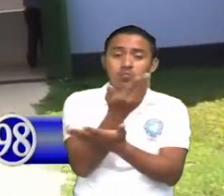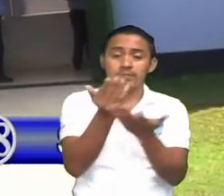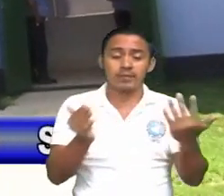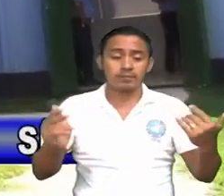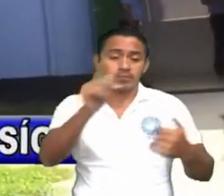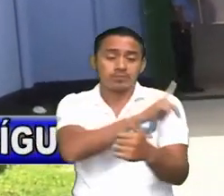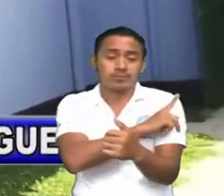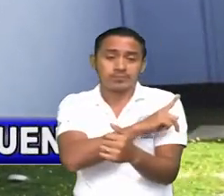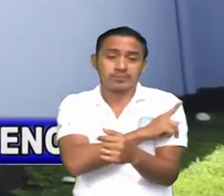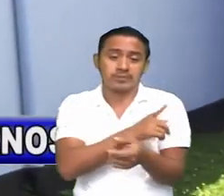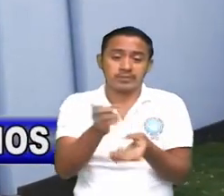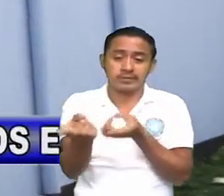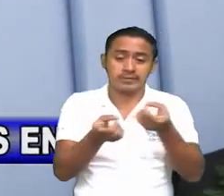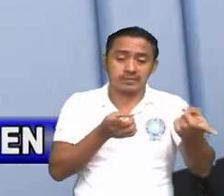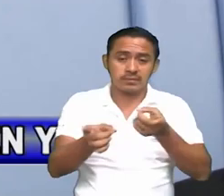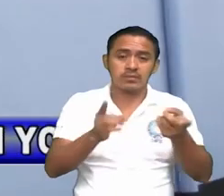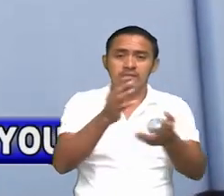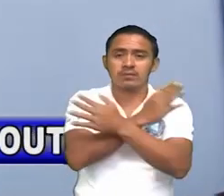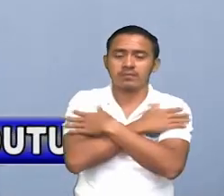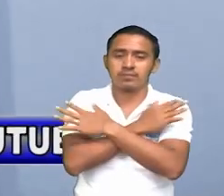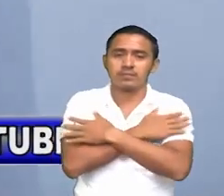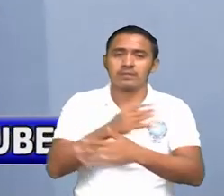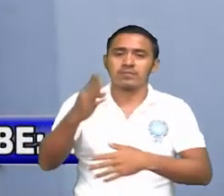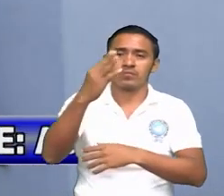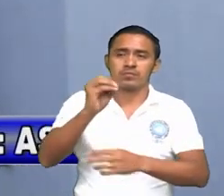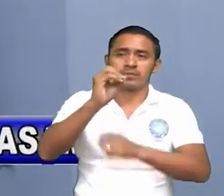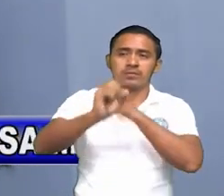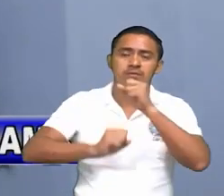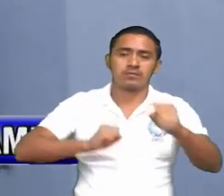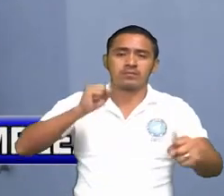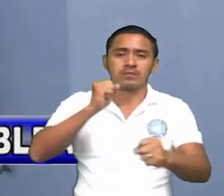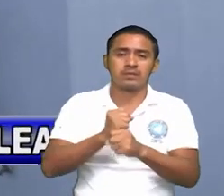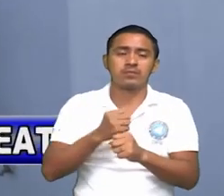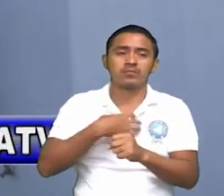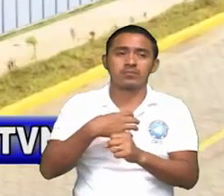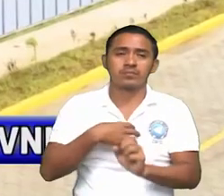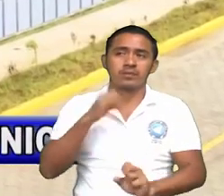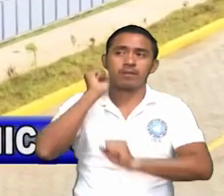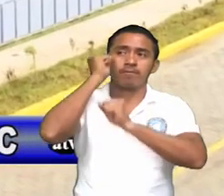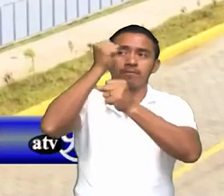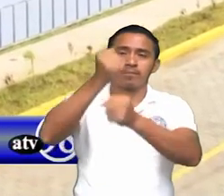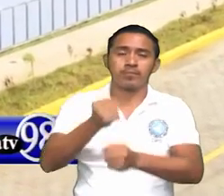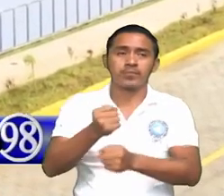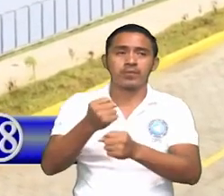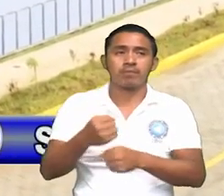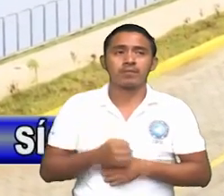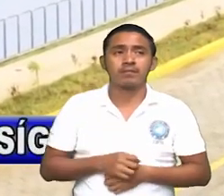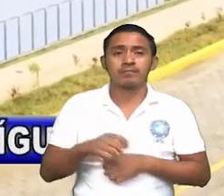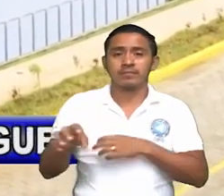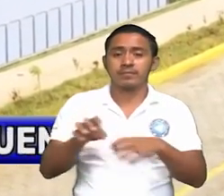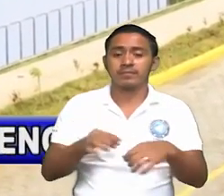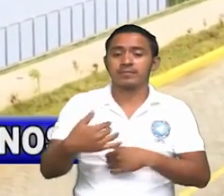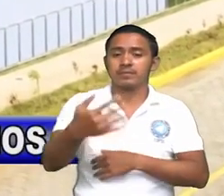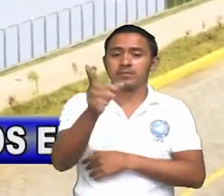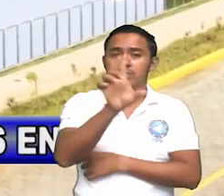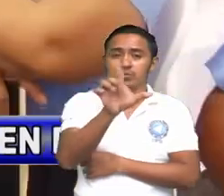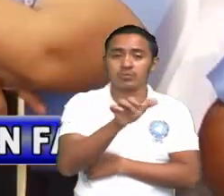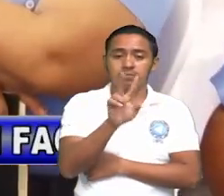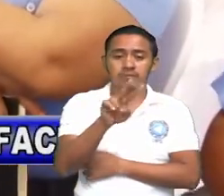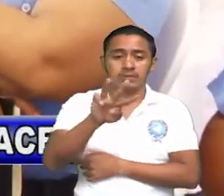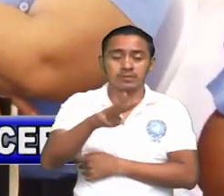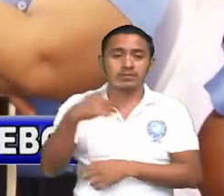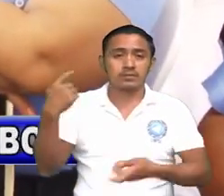la Policía Nacional, en saludo al 40 aniversario de su fundación, cuyo acto central será el próximo lunes 23